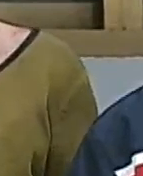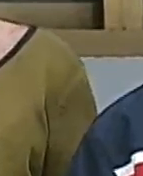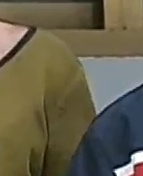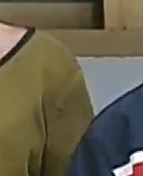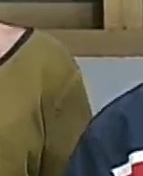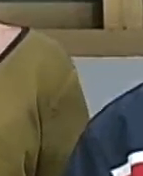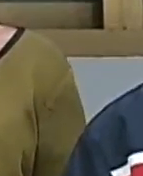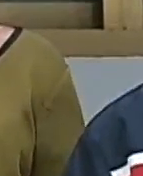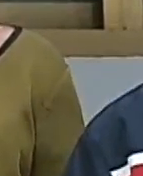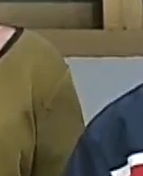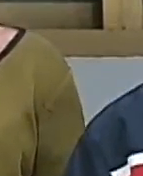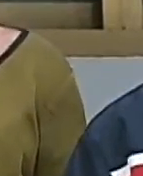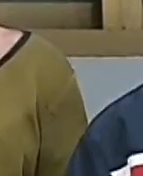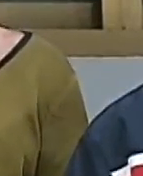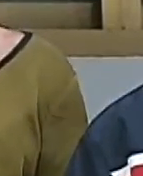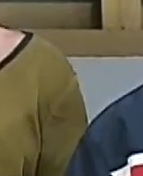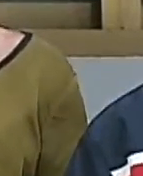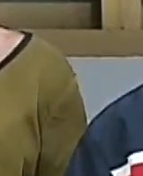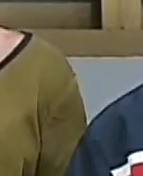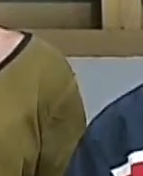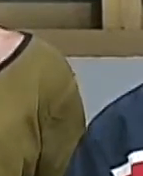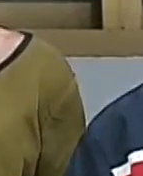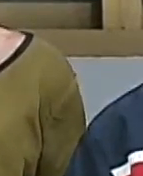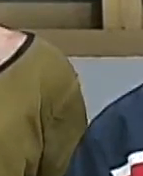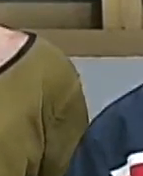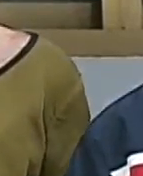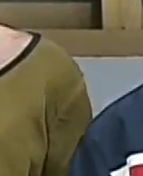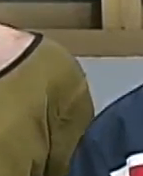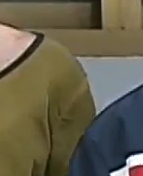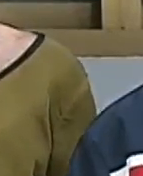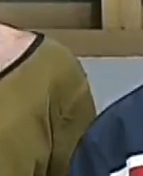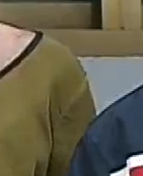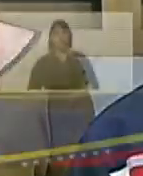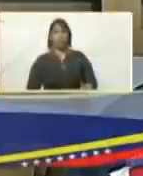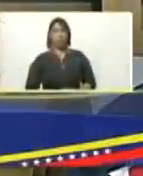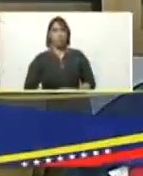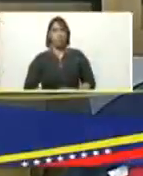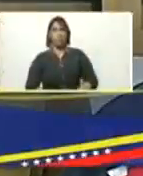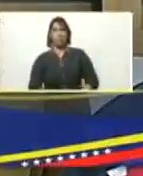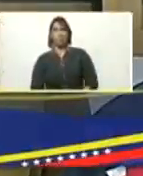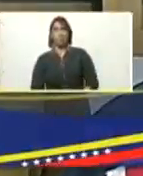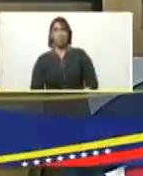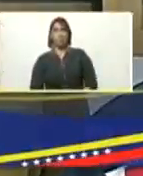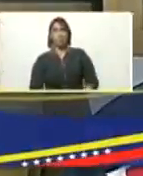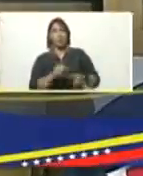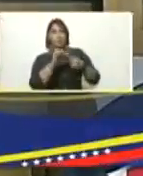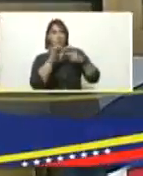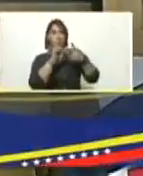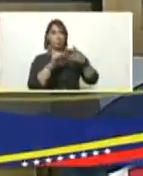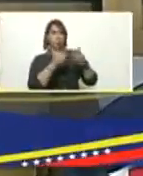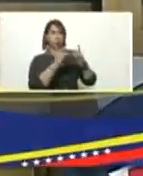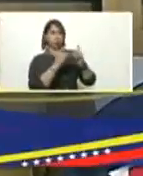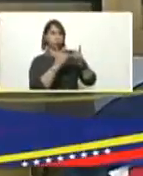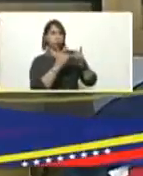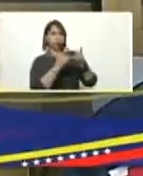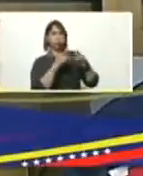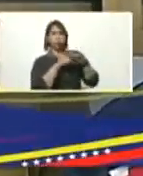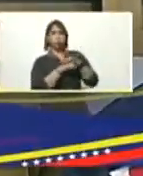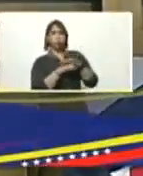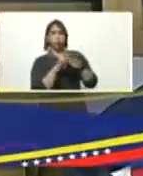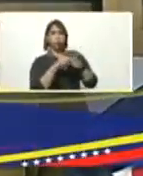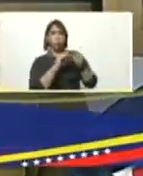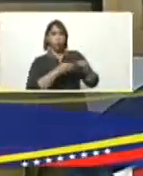inventiva. Específicamente en la recuperación de equipos médicos, presidente, en el área de incubadoras neonatales, hemos